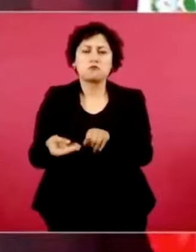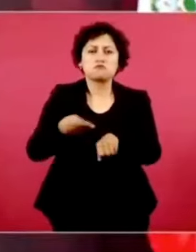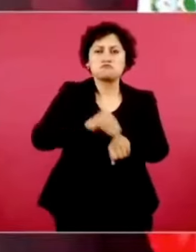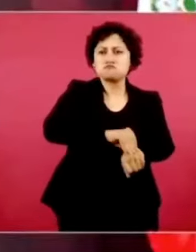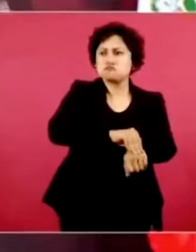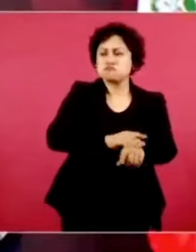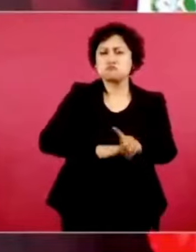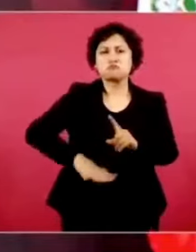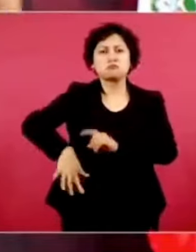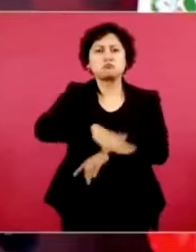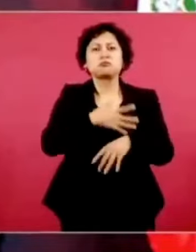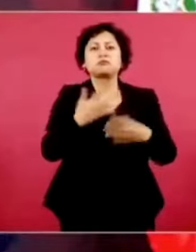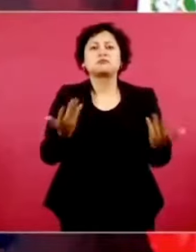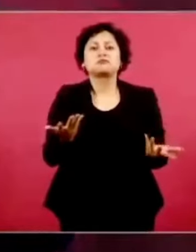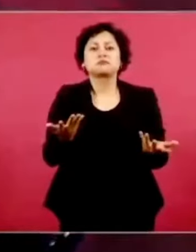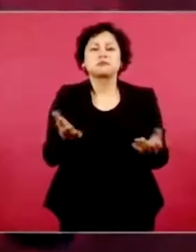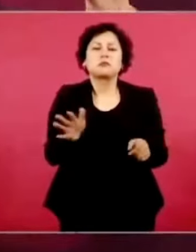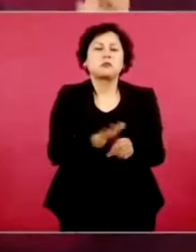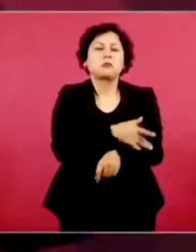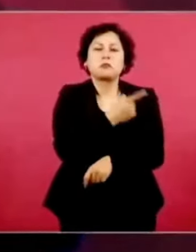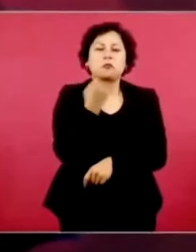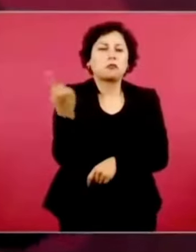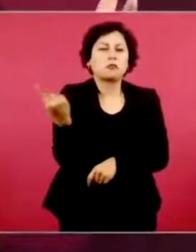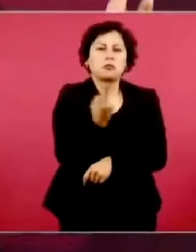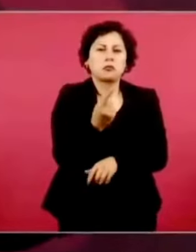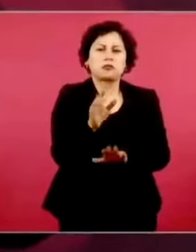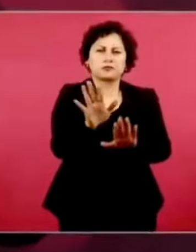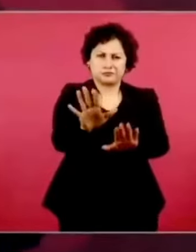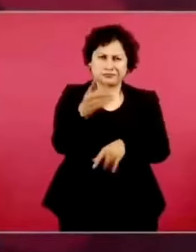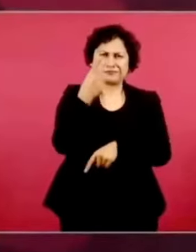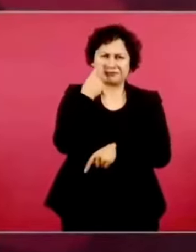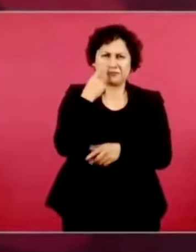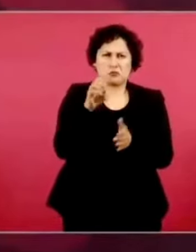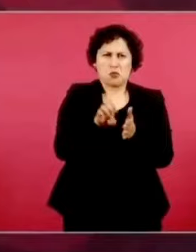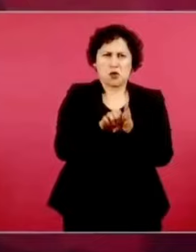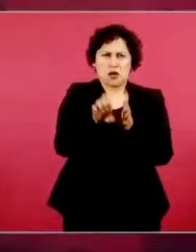¿de dónde nace el apoyar a adultos mayores?